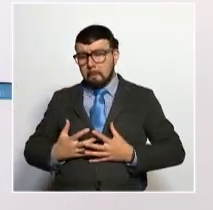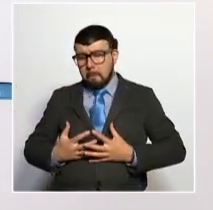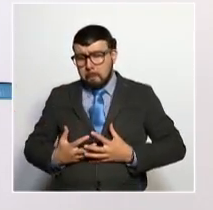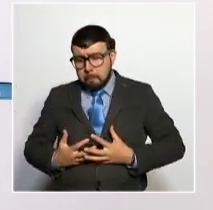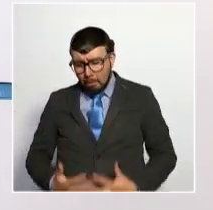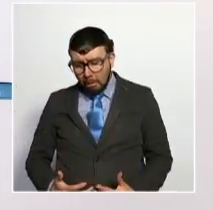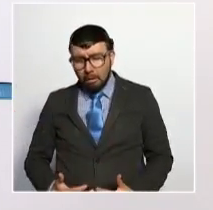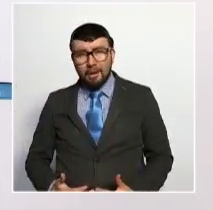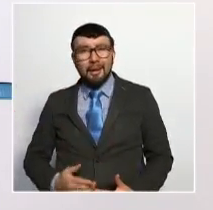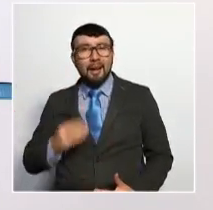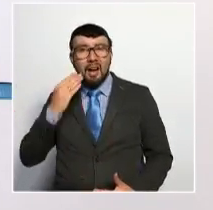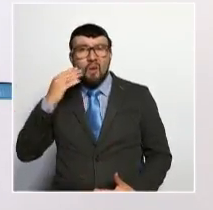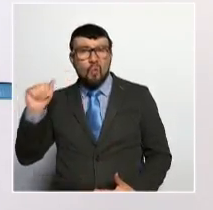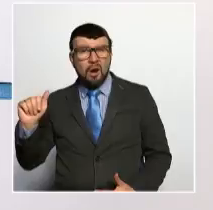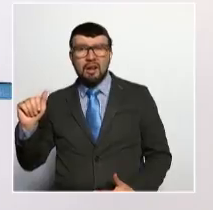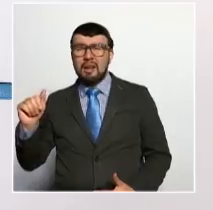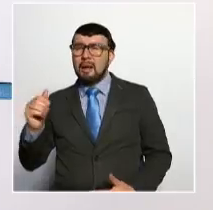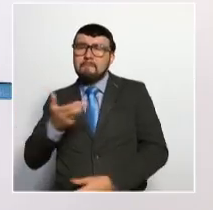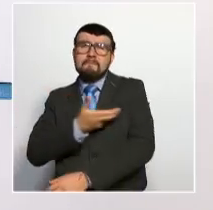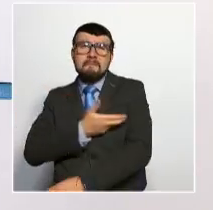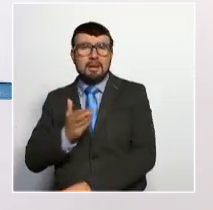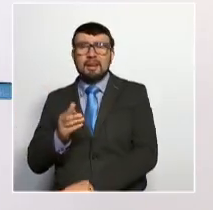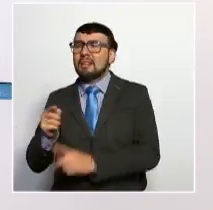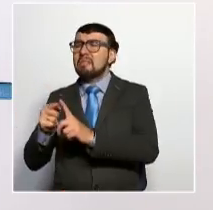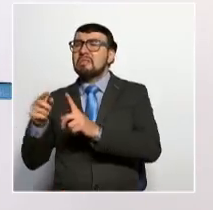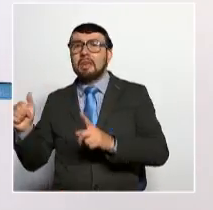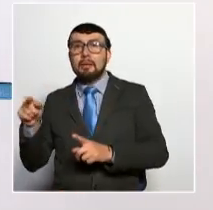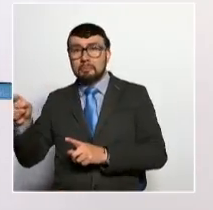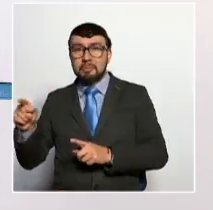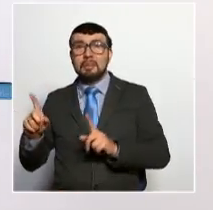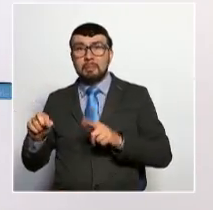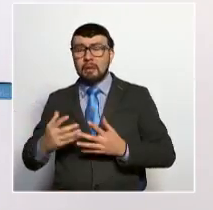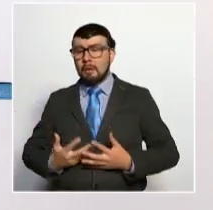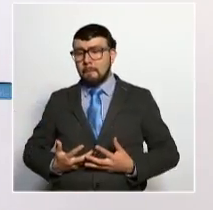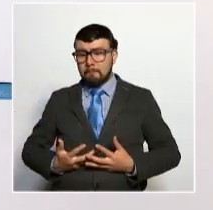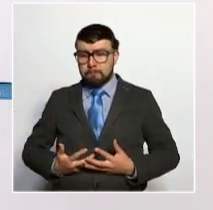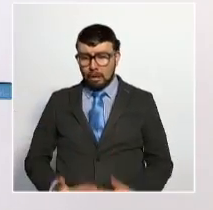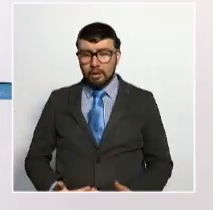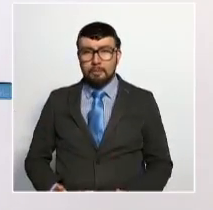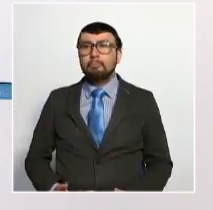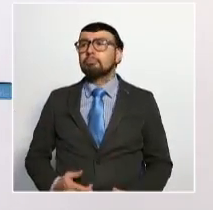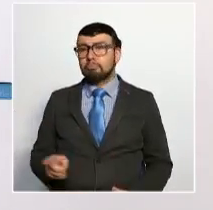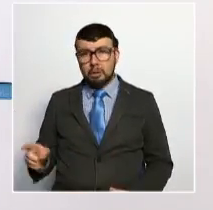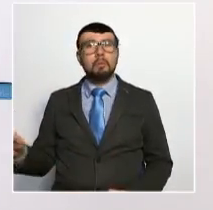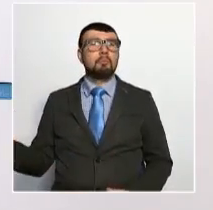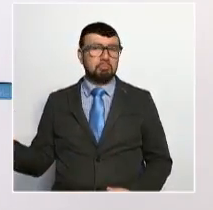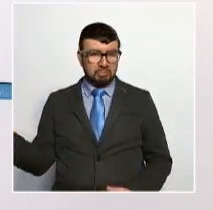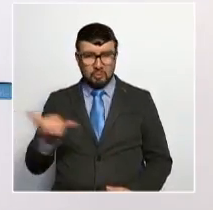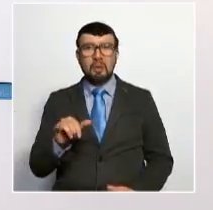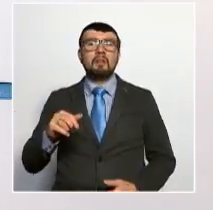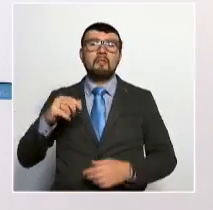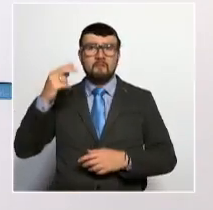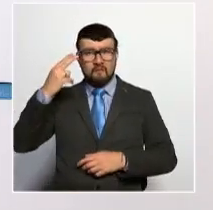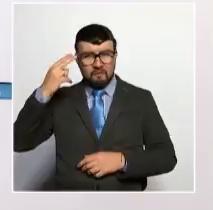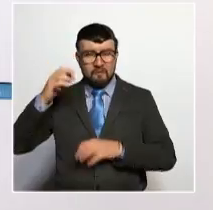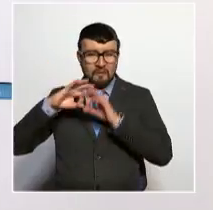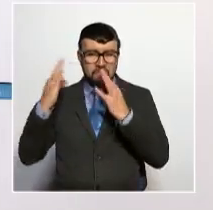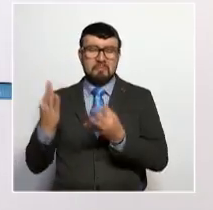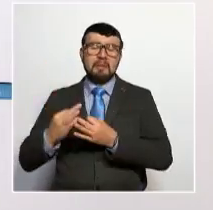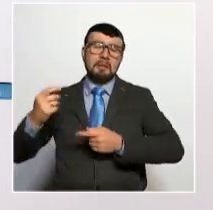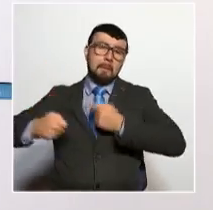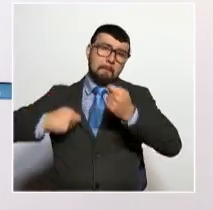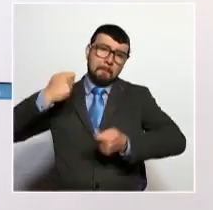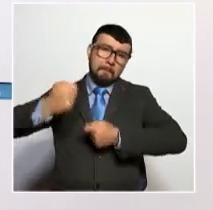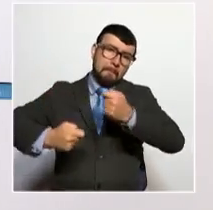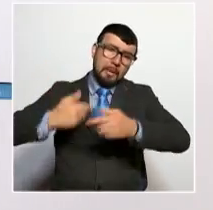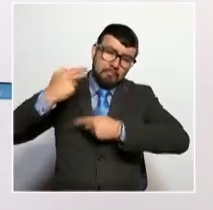de digamos abuelas, tías que hayan tenido prolapsos, pues lo más probable es que la mujer también lo vaya a presentar. Entonces, por esto